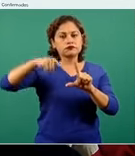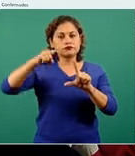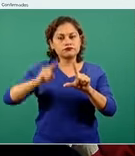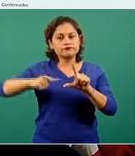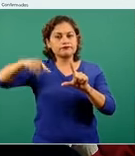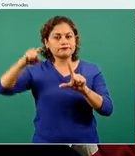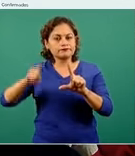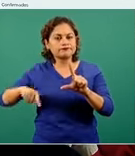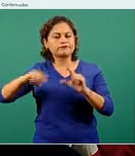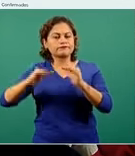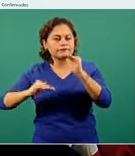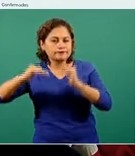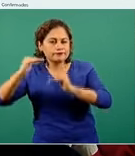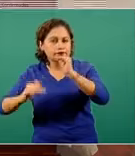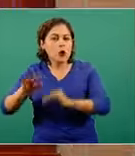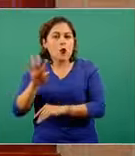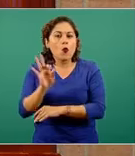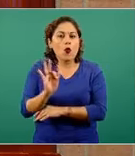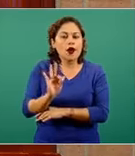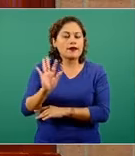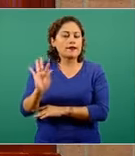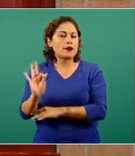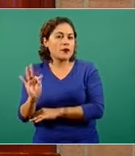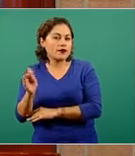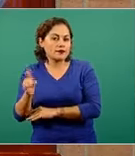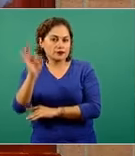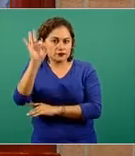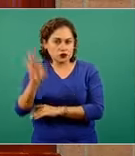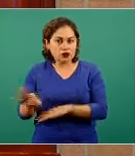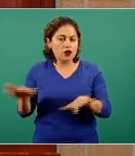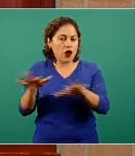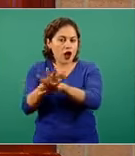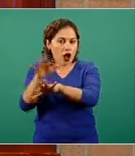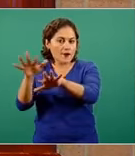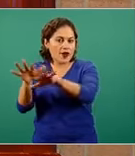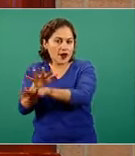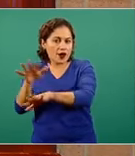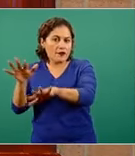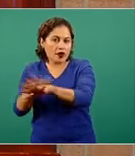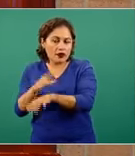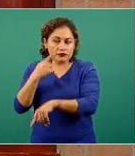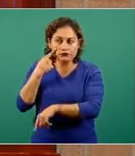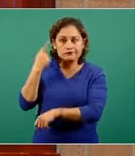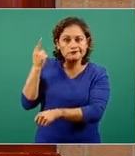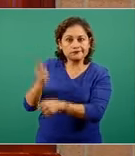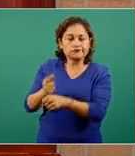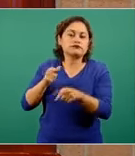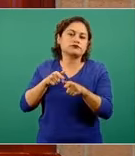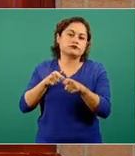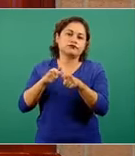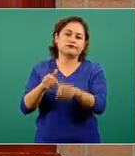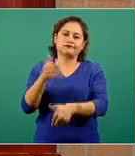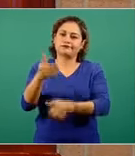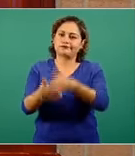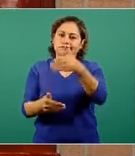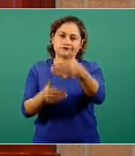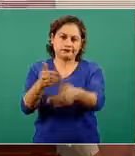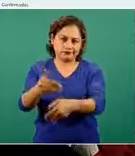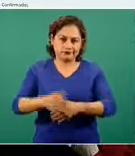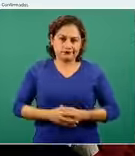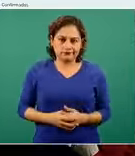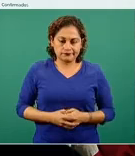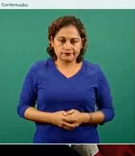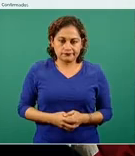fluctuando entre un 40 y un 46% y bueno, este comportamiento sigue en las últimas semanas. Son más